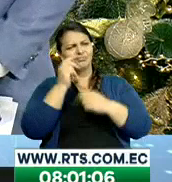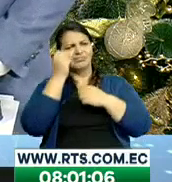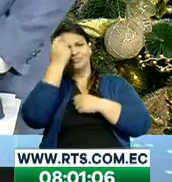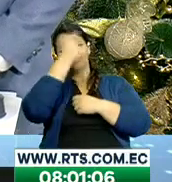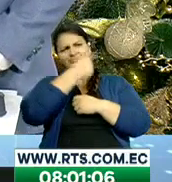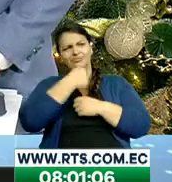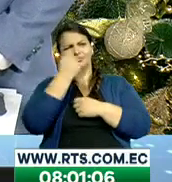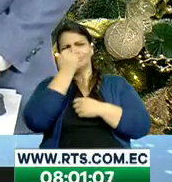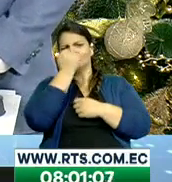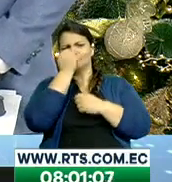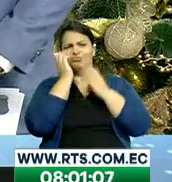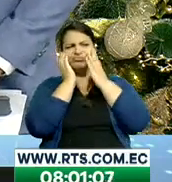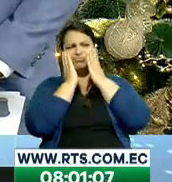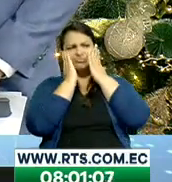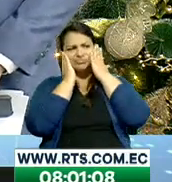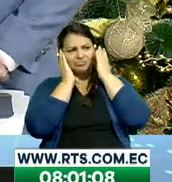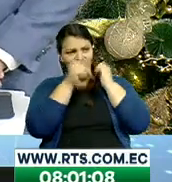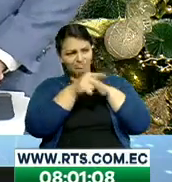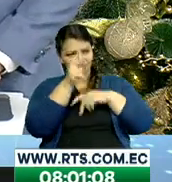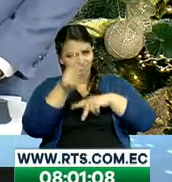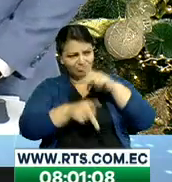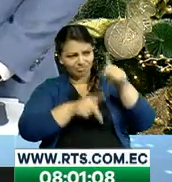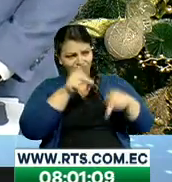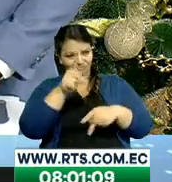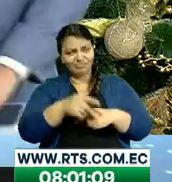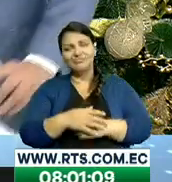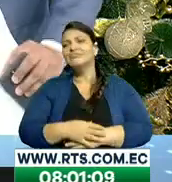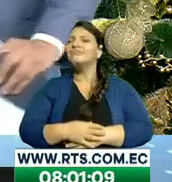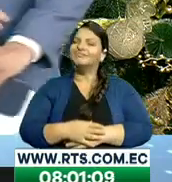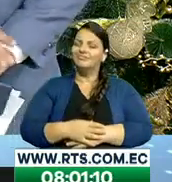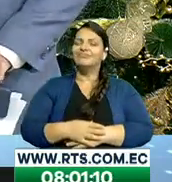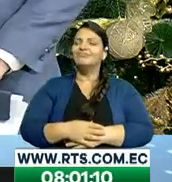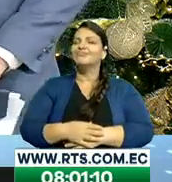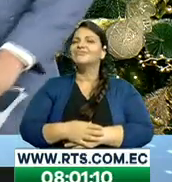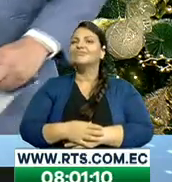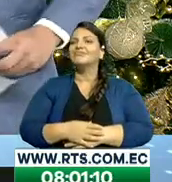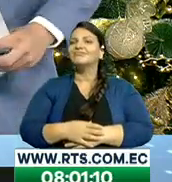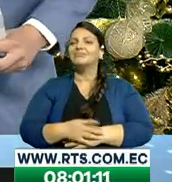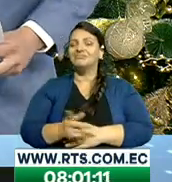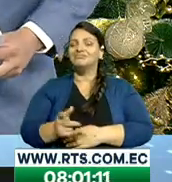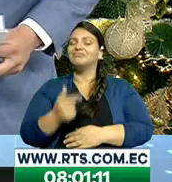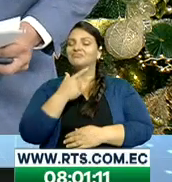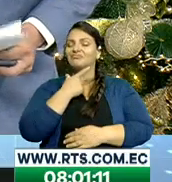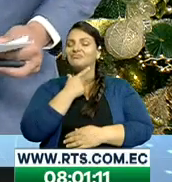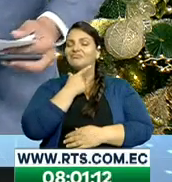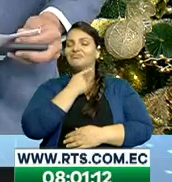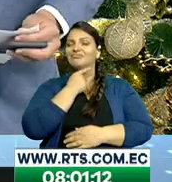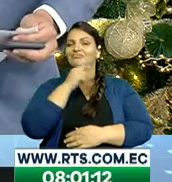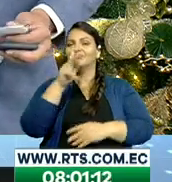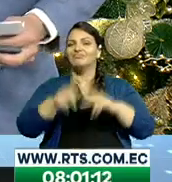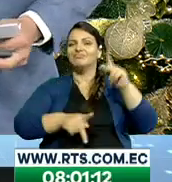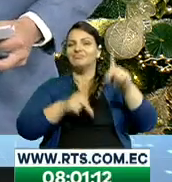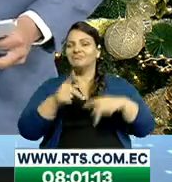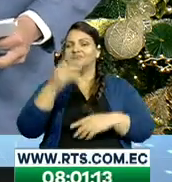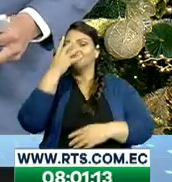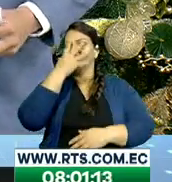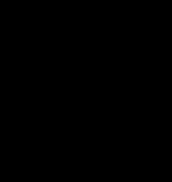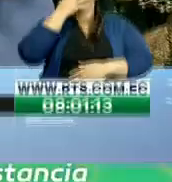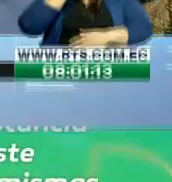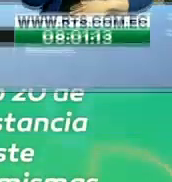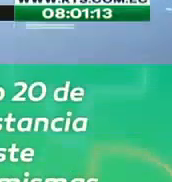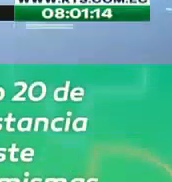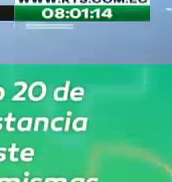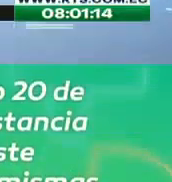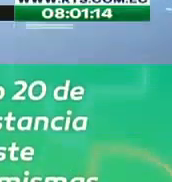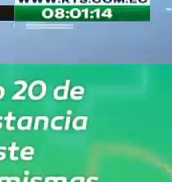de descanso, salida al mar y toda la situación, pero ahí estamos. La disfruté bastante, mi querida Roselena. Claro que sí, es hermoso pasar en la playa, ¿no? Sí, es